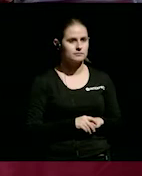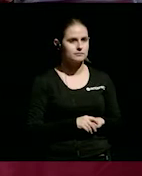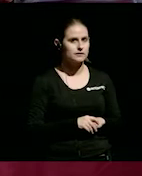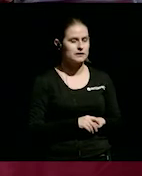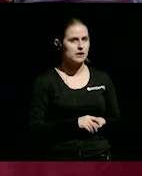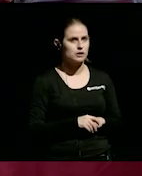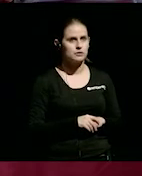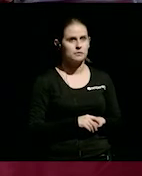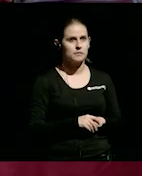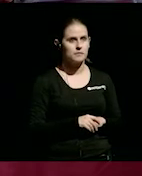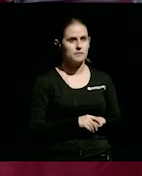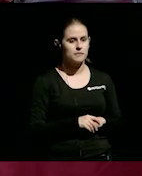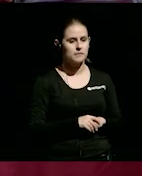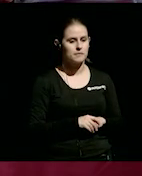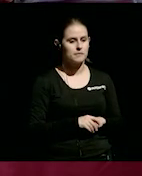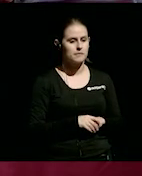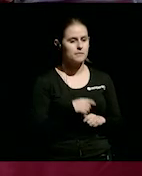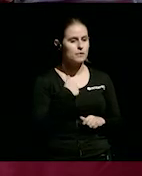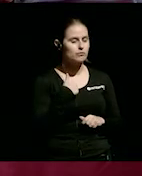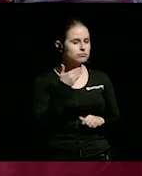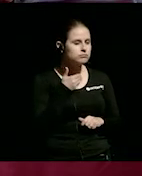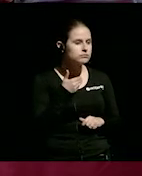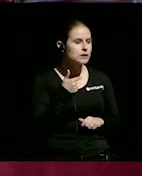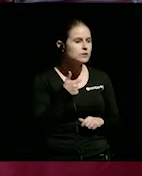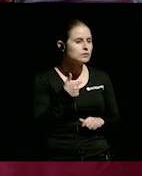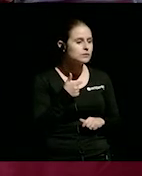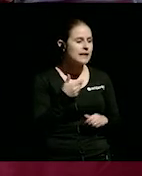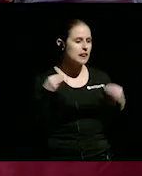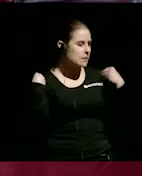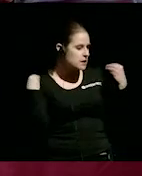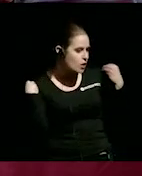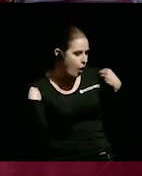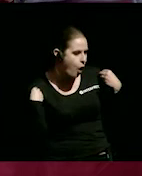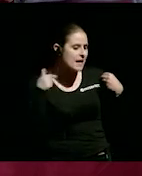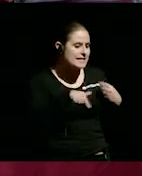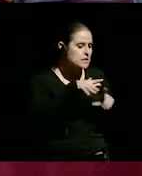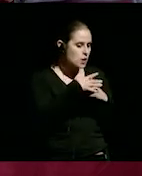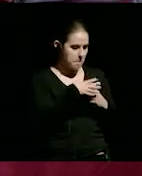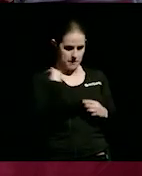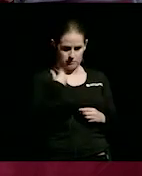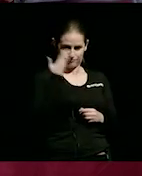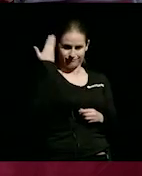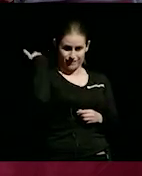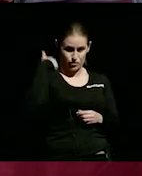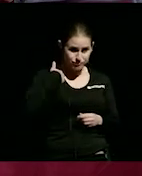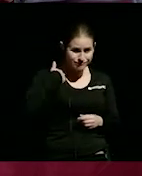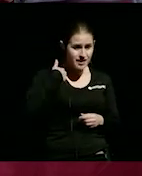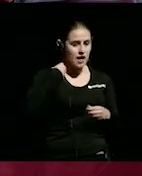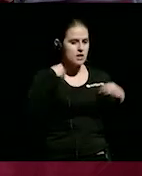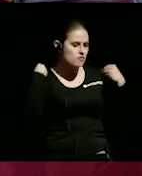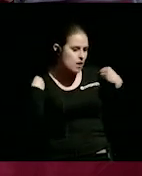no era lo que me divertía en ese momento. No era lo que quería estar haciendo en ese momento.